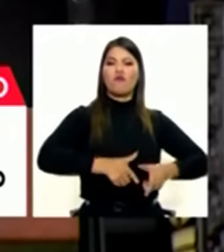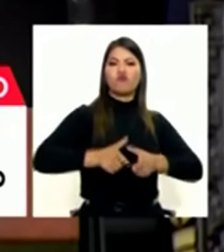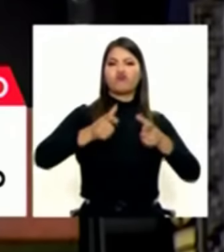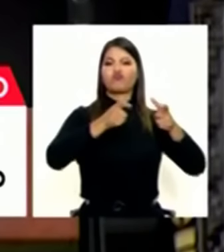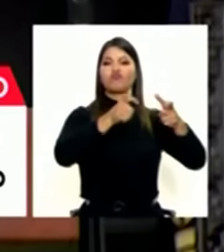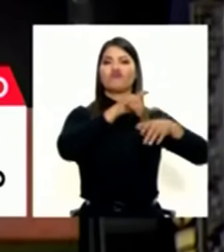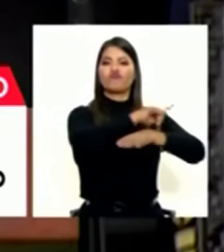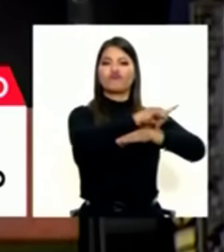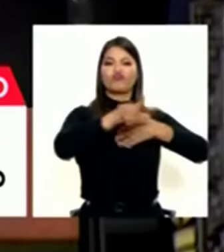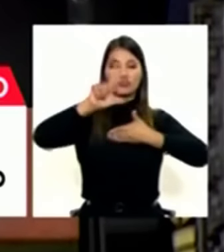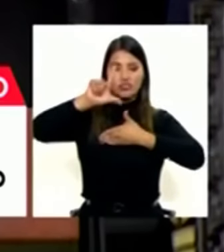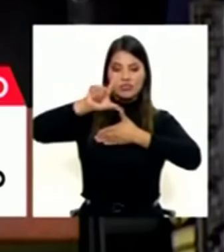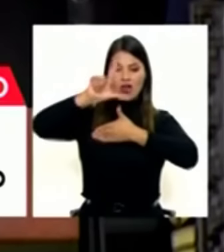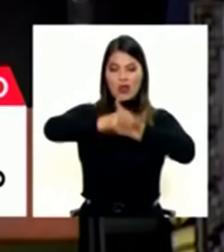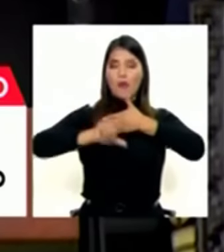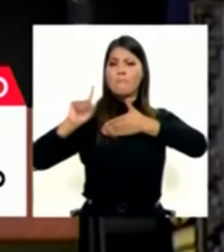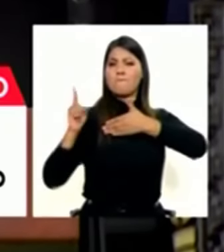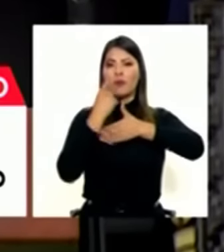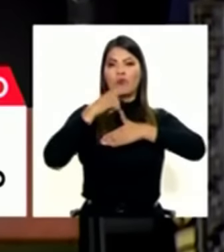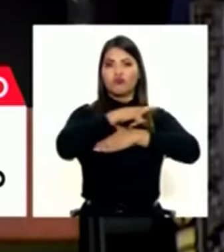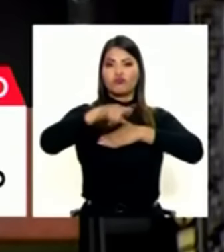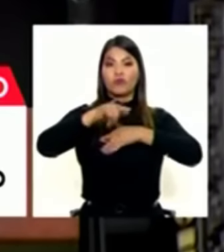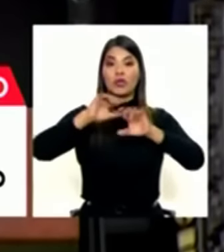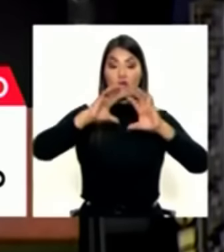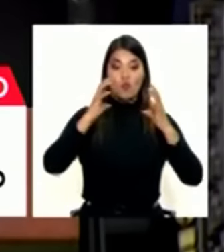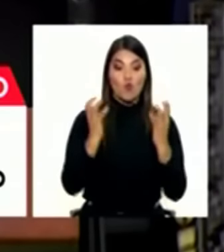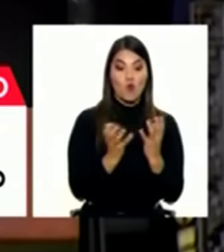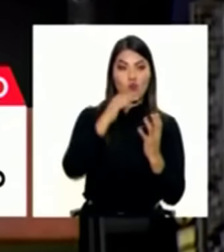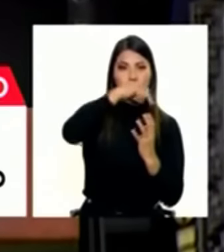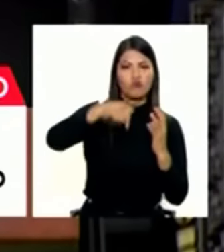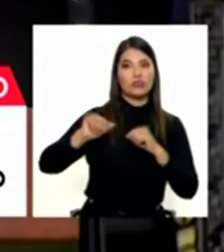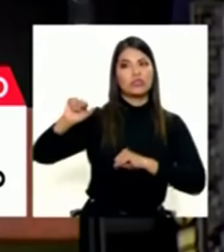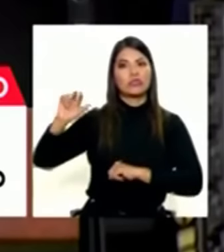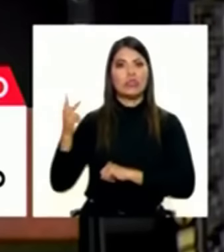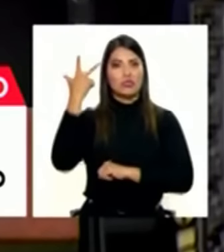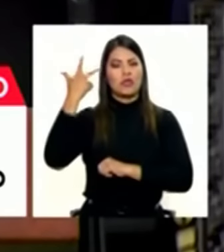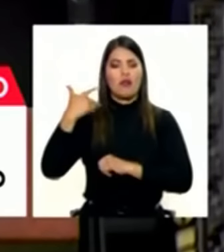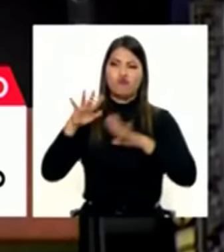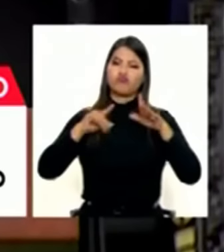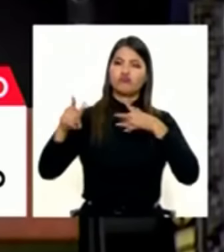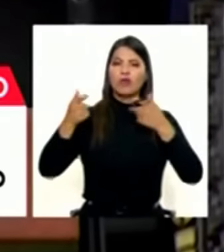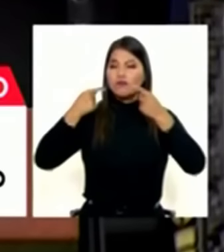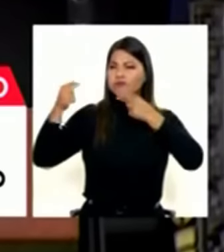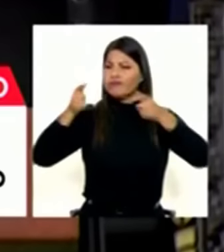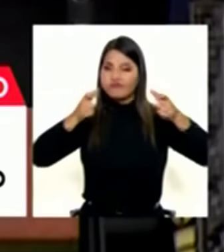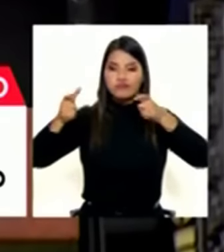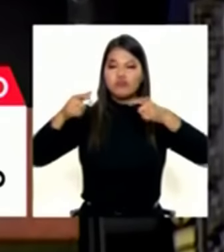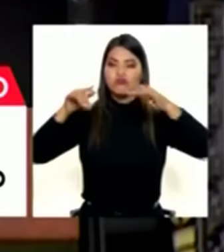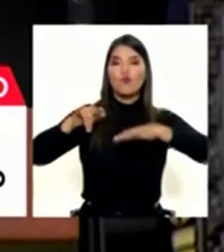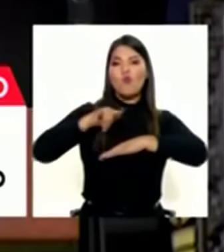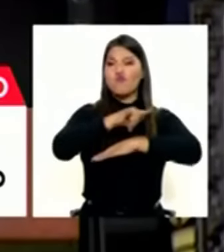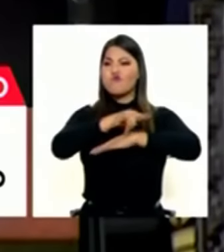de Latinoamérica y la tercera en el mundo, capaz de realizar una operación de